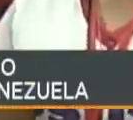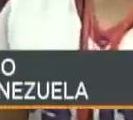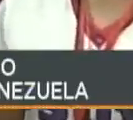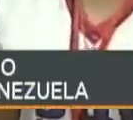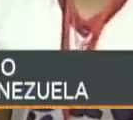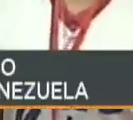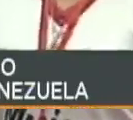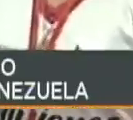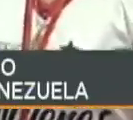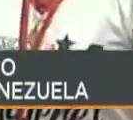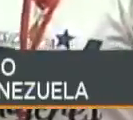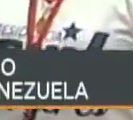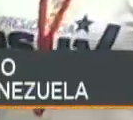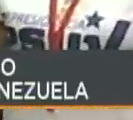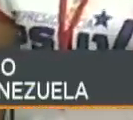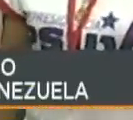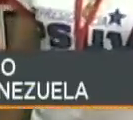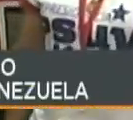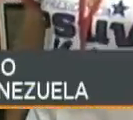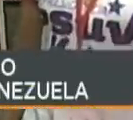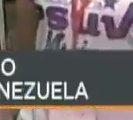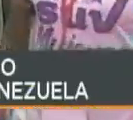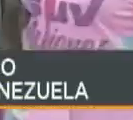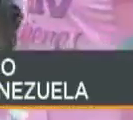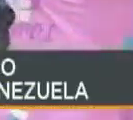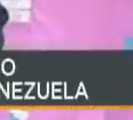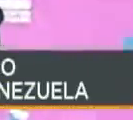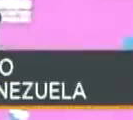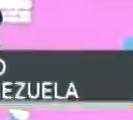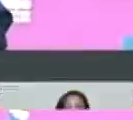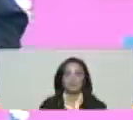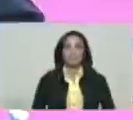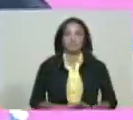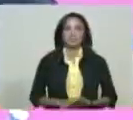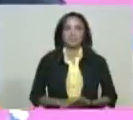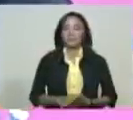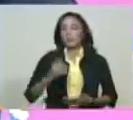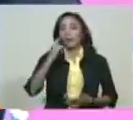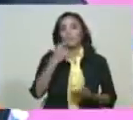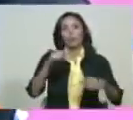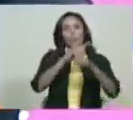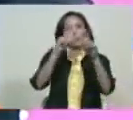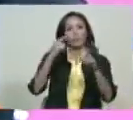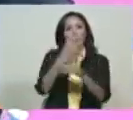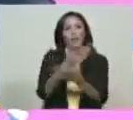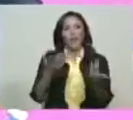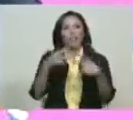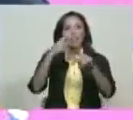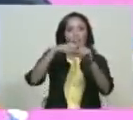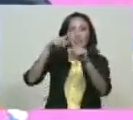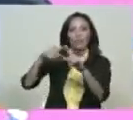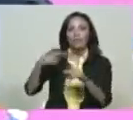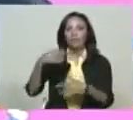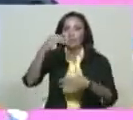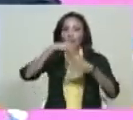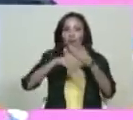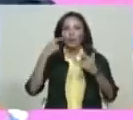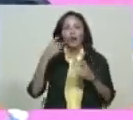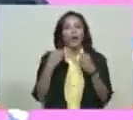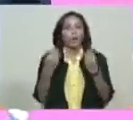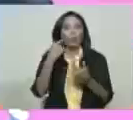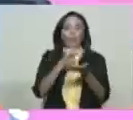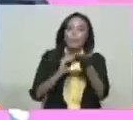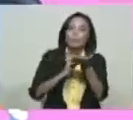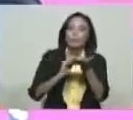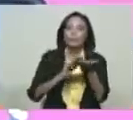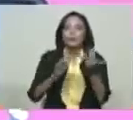para responderle a un pueblo que no le va a preguntar a ustedes por las diferencias internas, sino le va a preguntar cómo vamos a